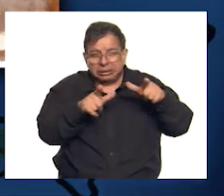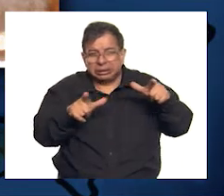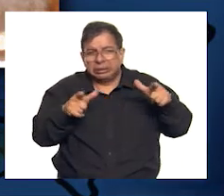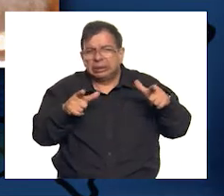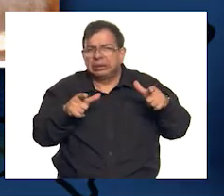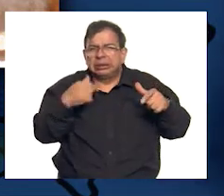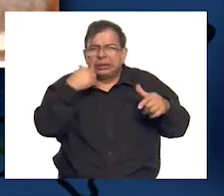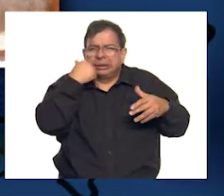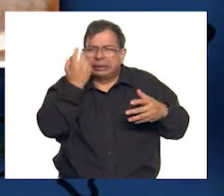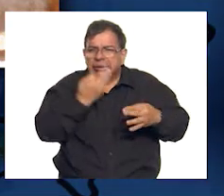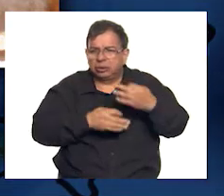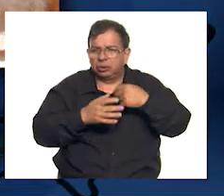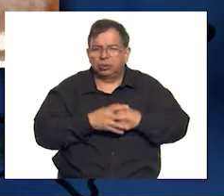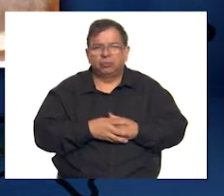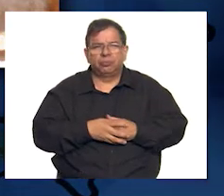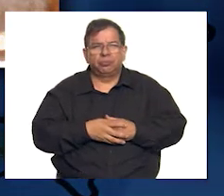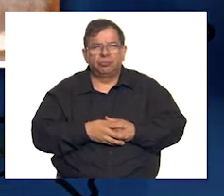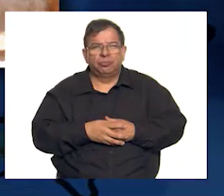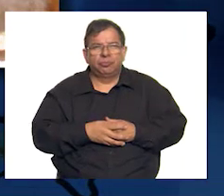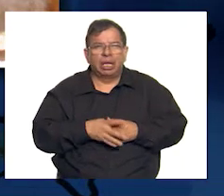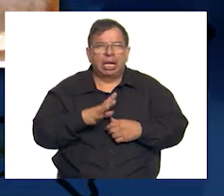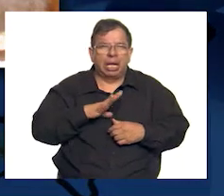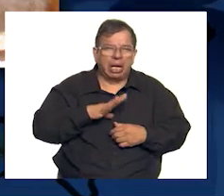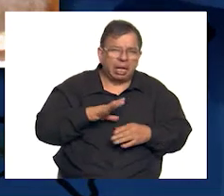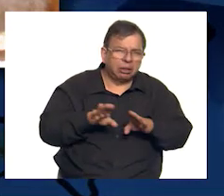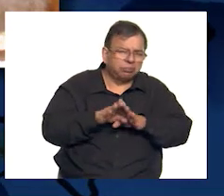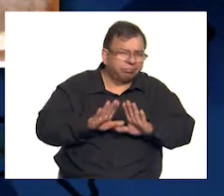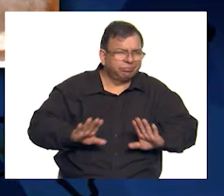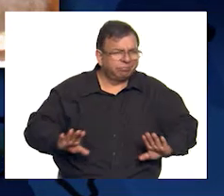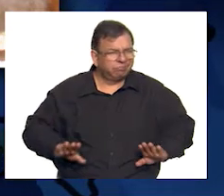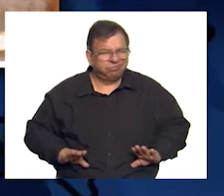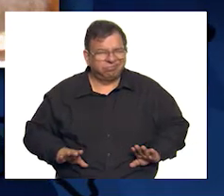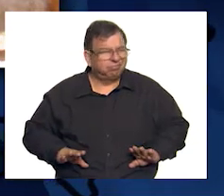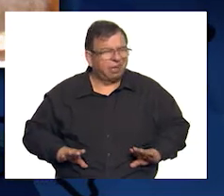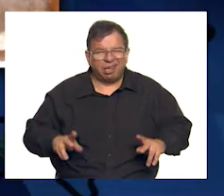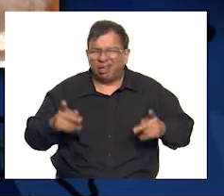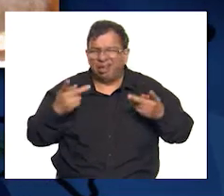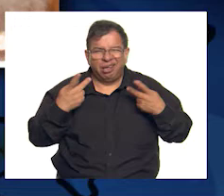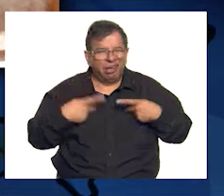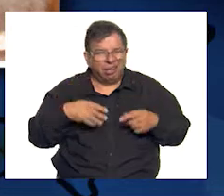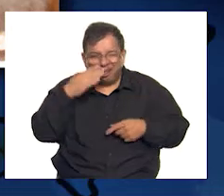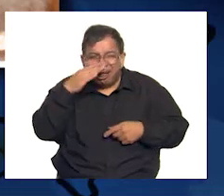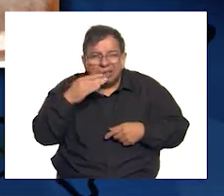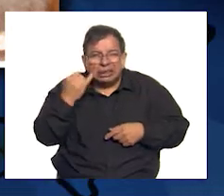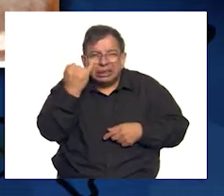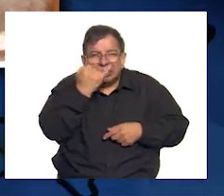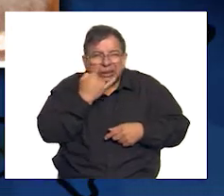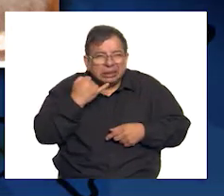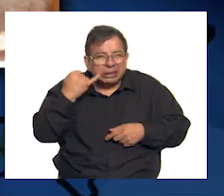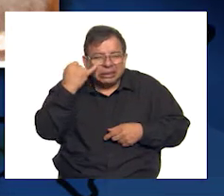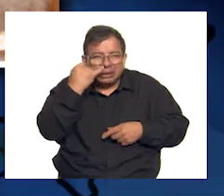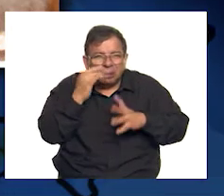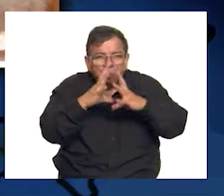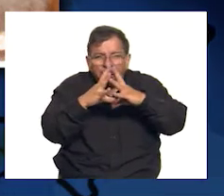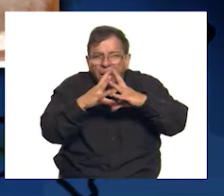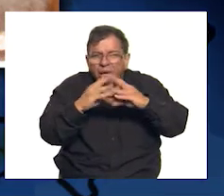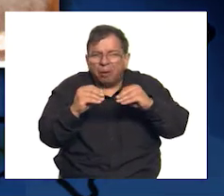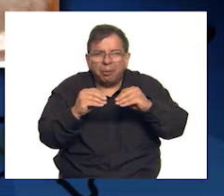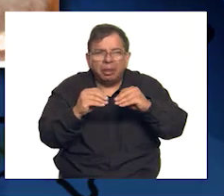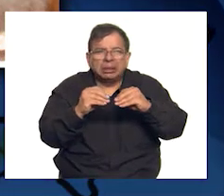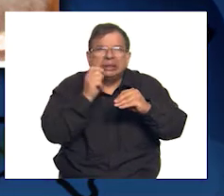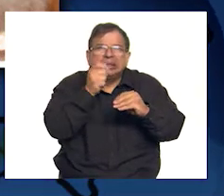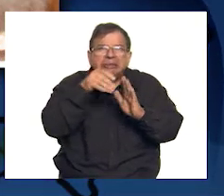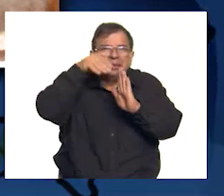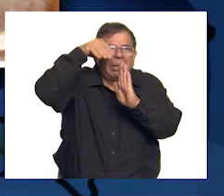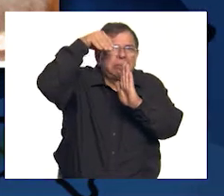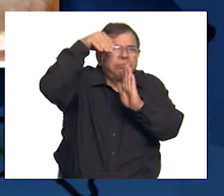altamente deseable. En contraste con semejante actitud, hay otros que pensamos que la desaparición de cualquier lengua empobrece a la